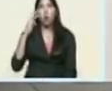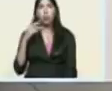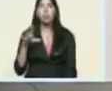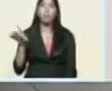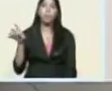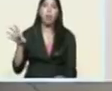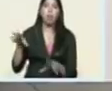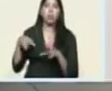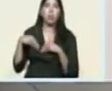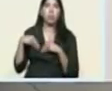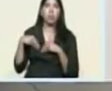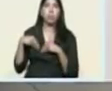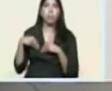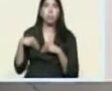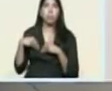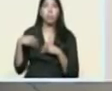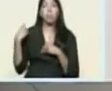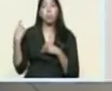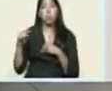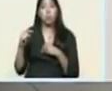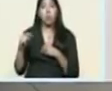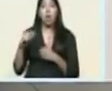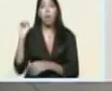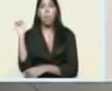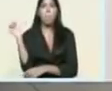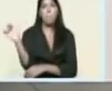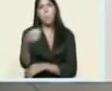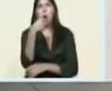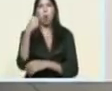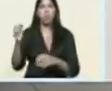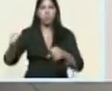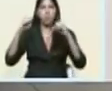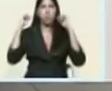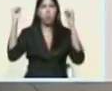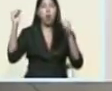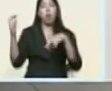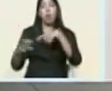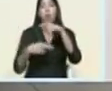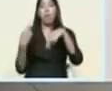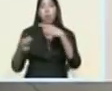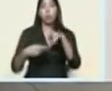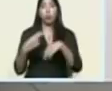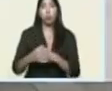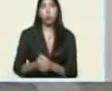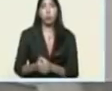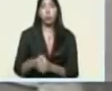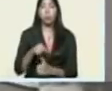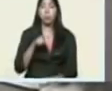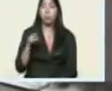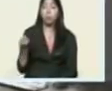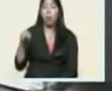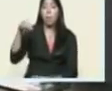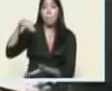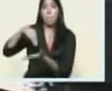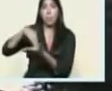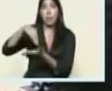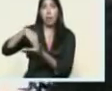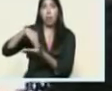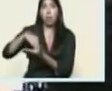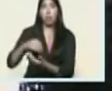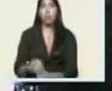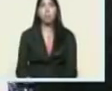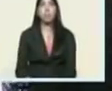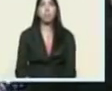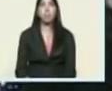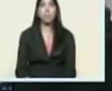reconocen la inmensa victoria electoral y política que obtuvo la revolución en el estado emblemático de la derecha